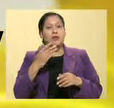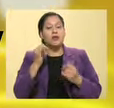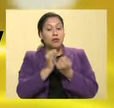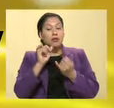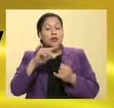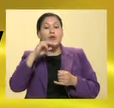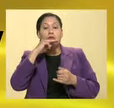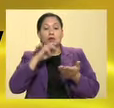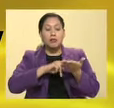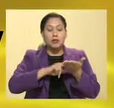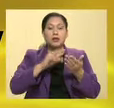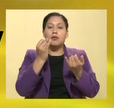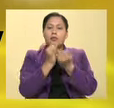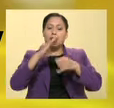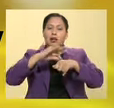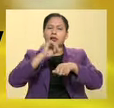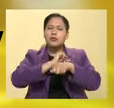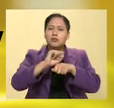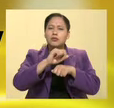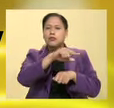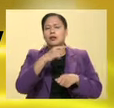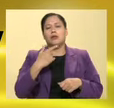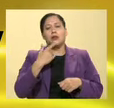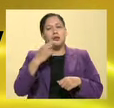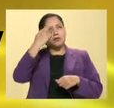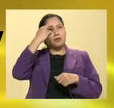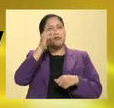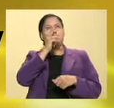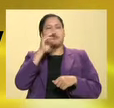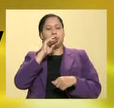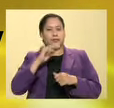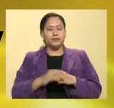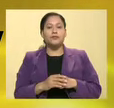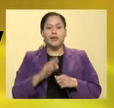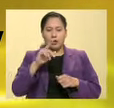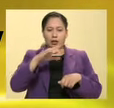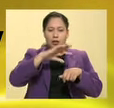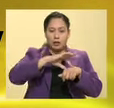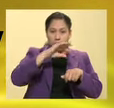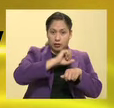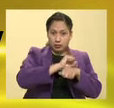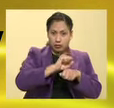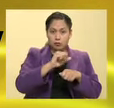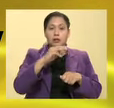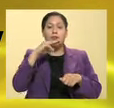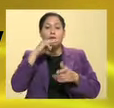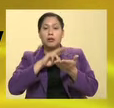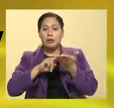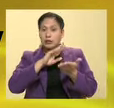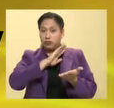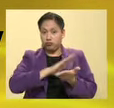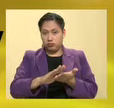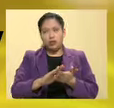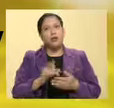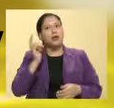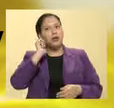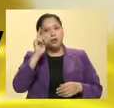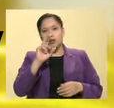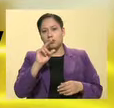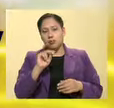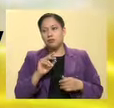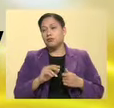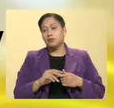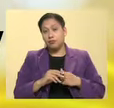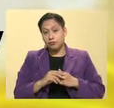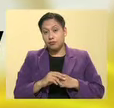mole verde y la cecina me recuerda mucho eso, fíjate. De acuerdo. Ahora, sabemos que la cecina y el mole verde se van a acabar. Espero que no, Rodrigo, digamos, porque que, pues,